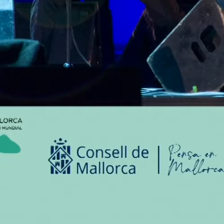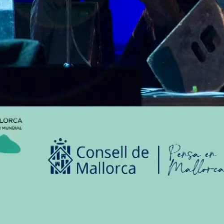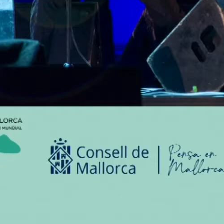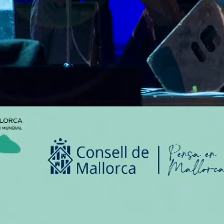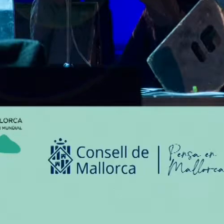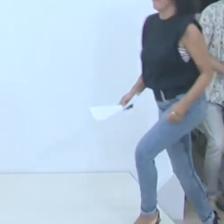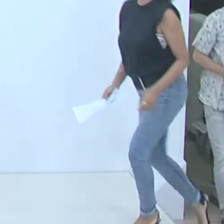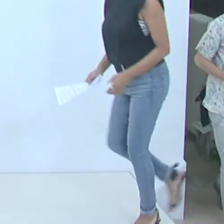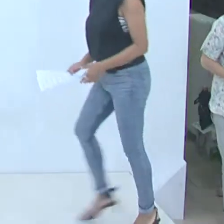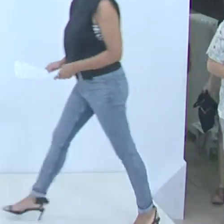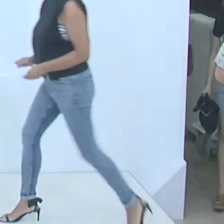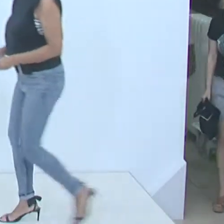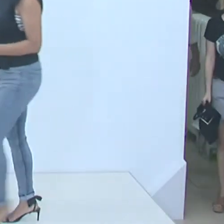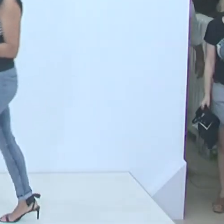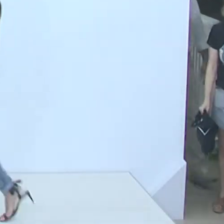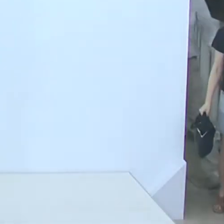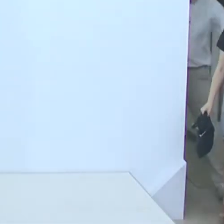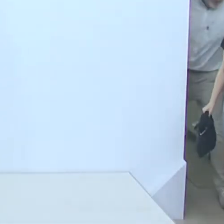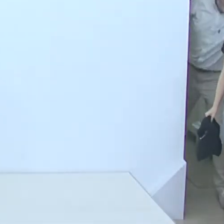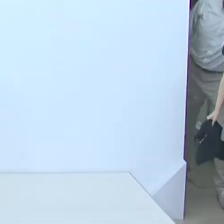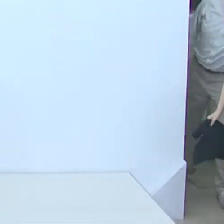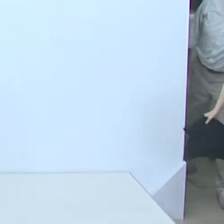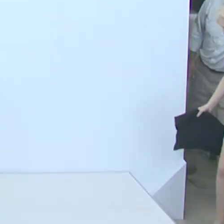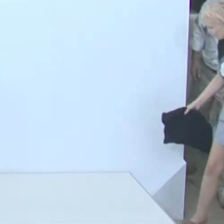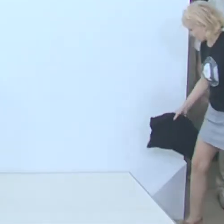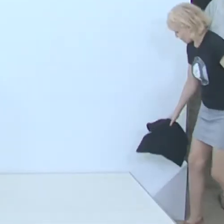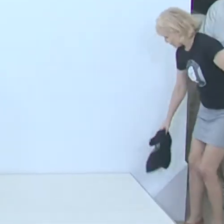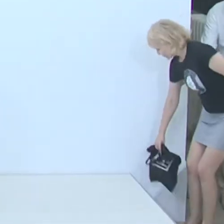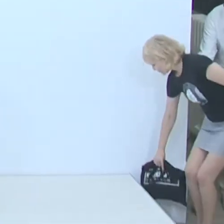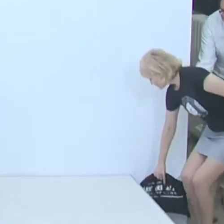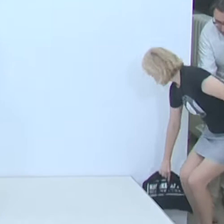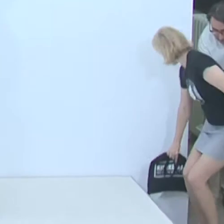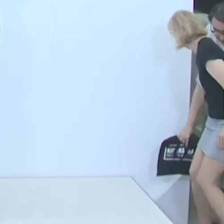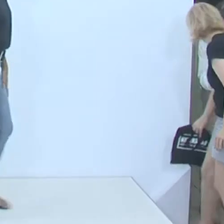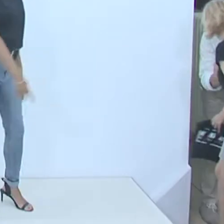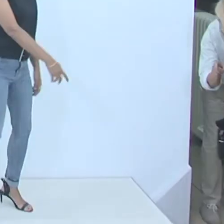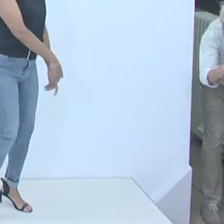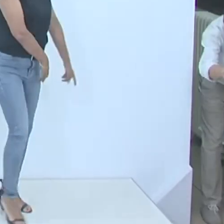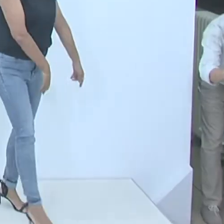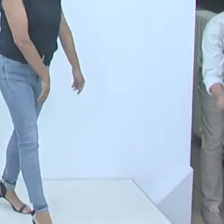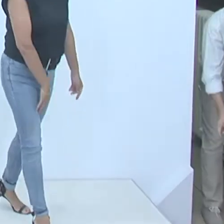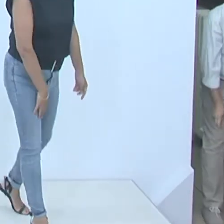que tenga Hola Hola Hola buenas tardes